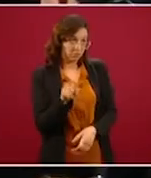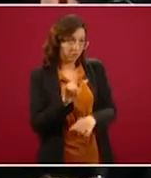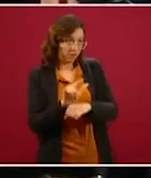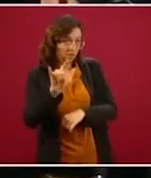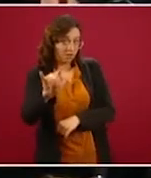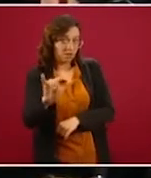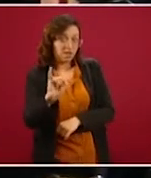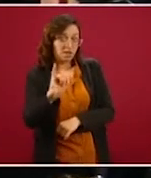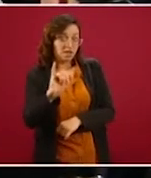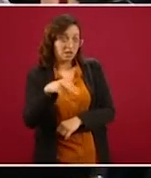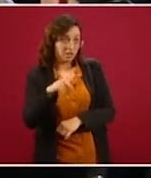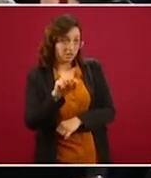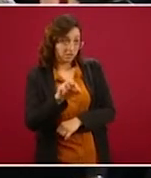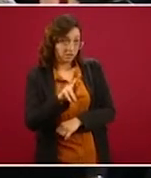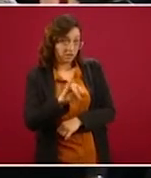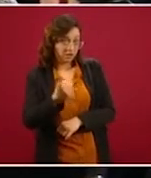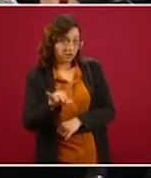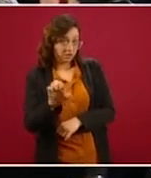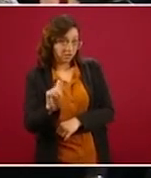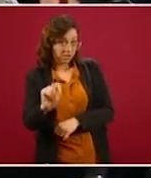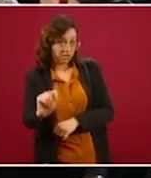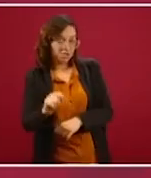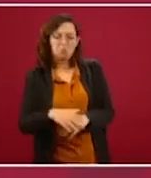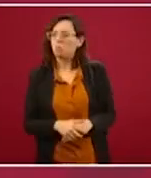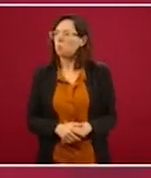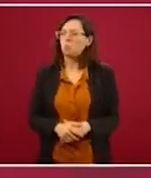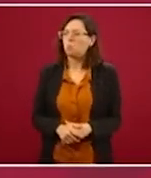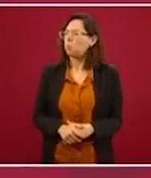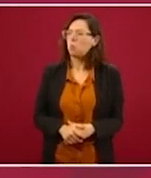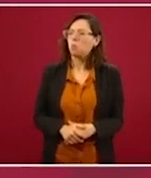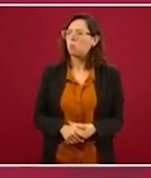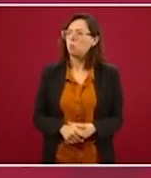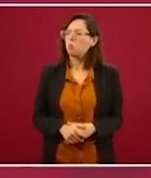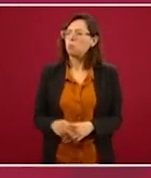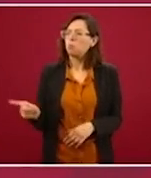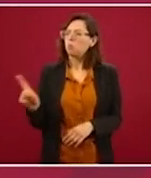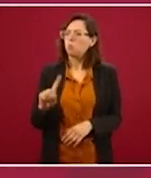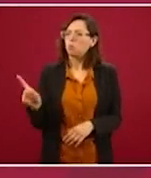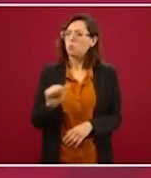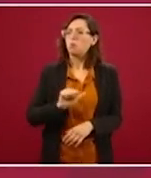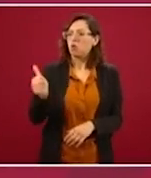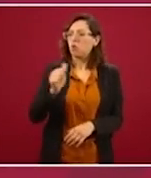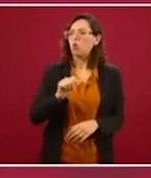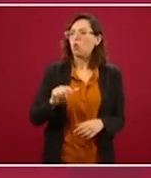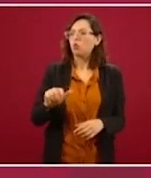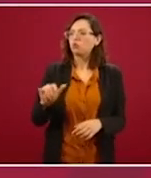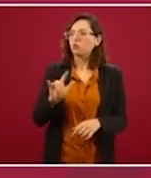¿Interjet? No, no, pero las otras líneas sí.